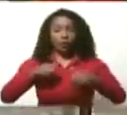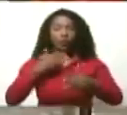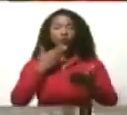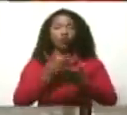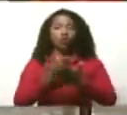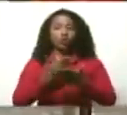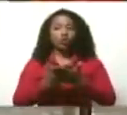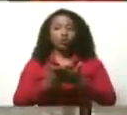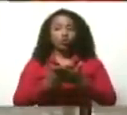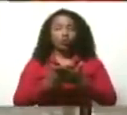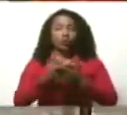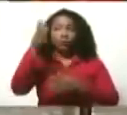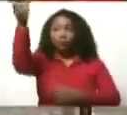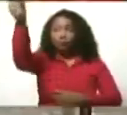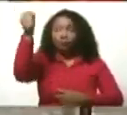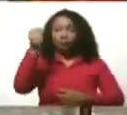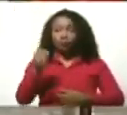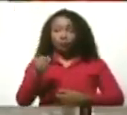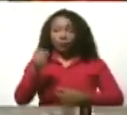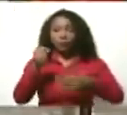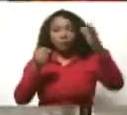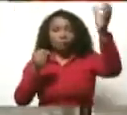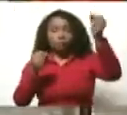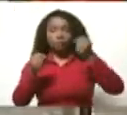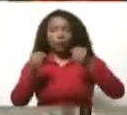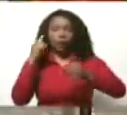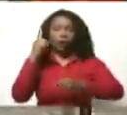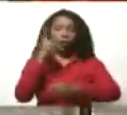solicitud de extradición, la debida